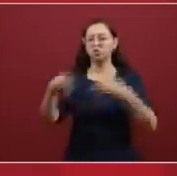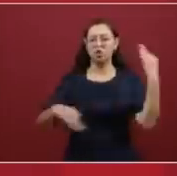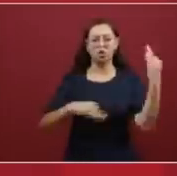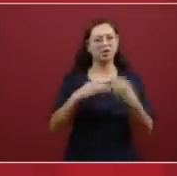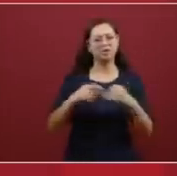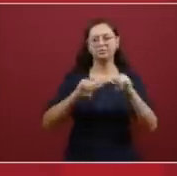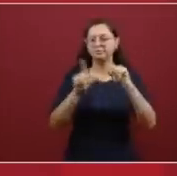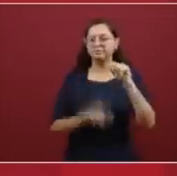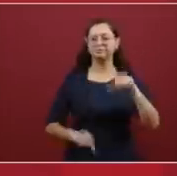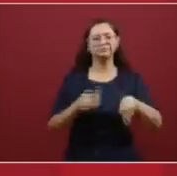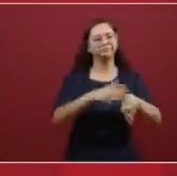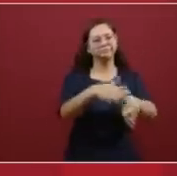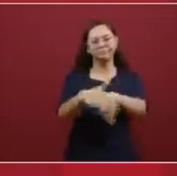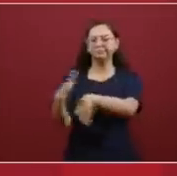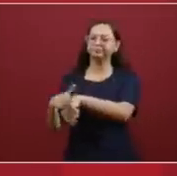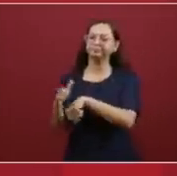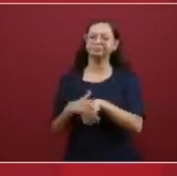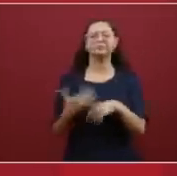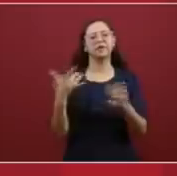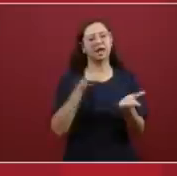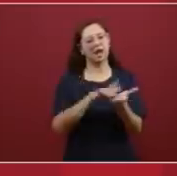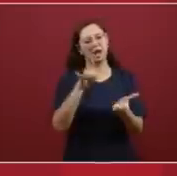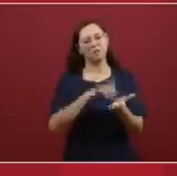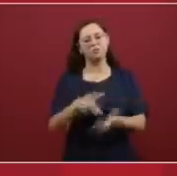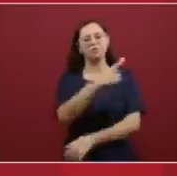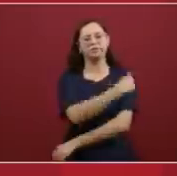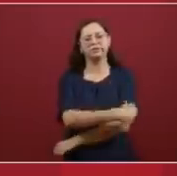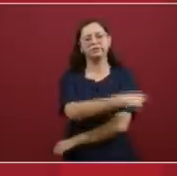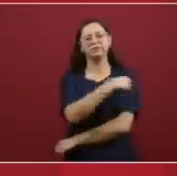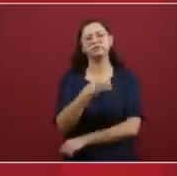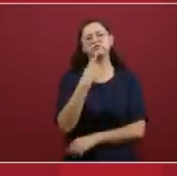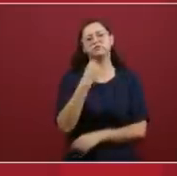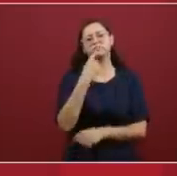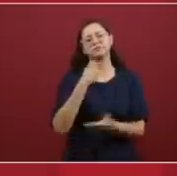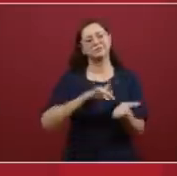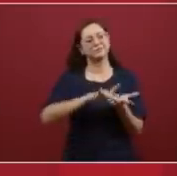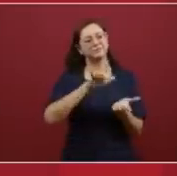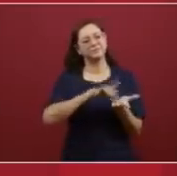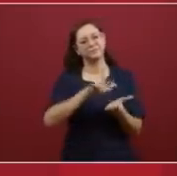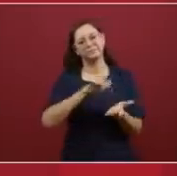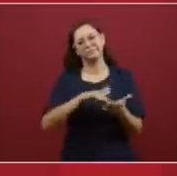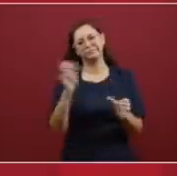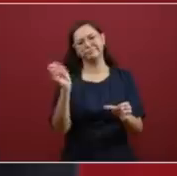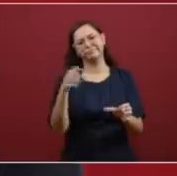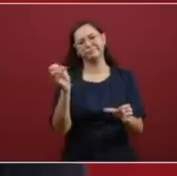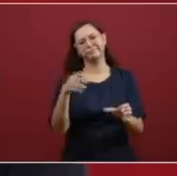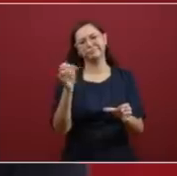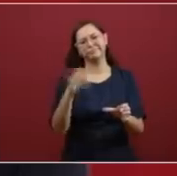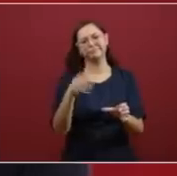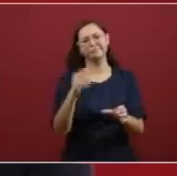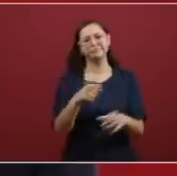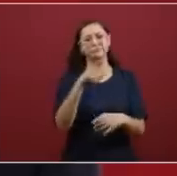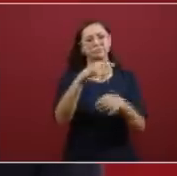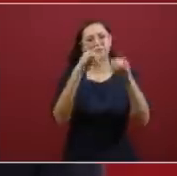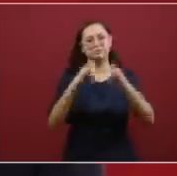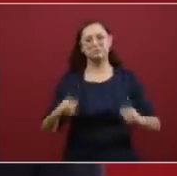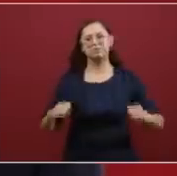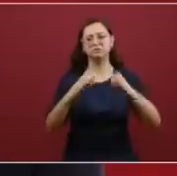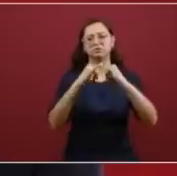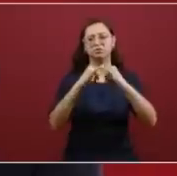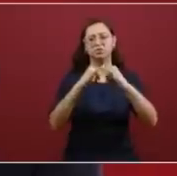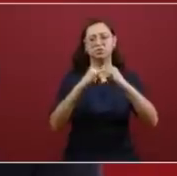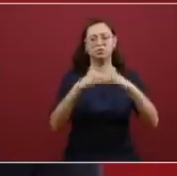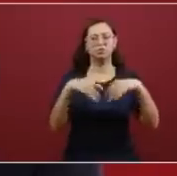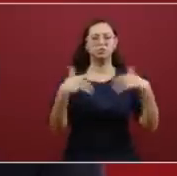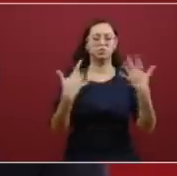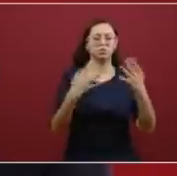apoyar, a ayudar a la Cruz Roja, que es una institución